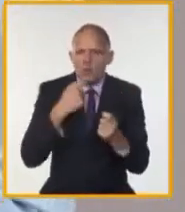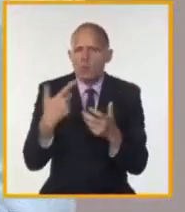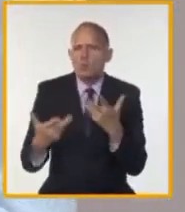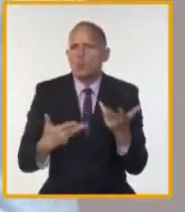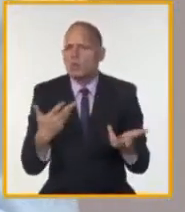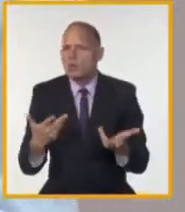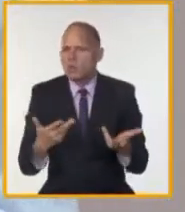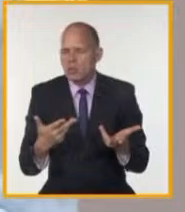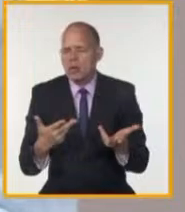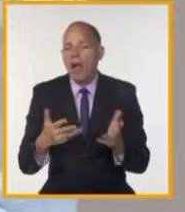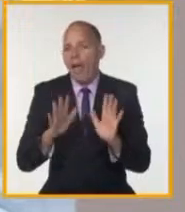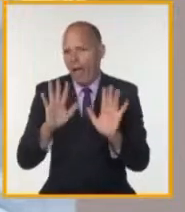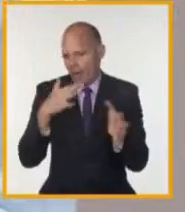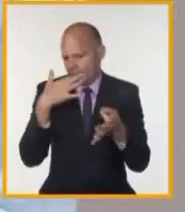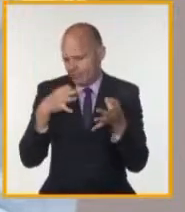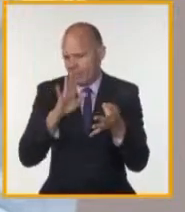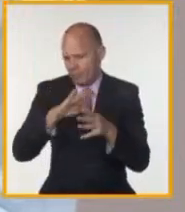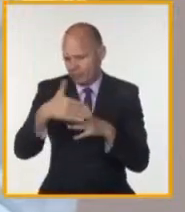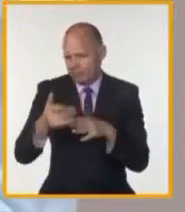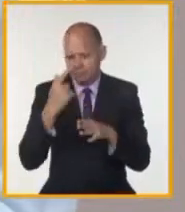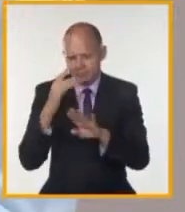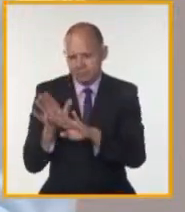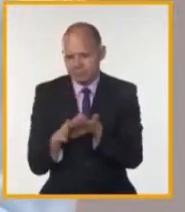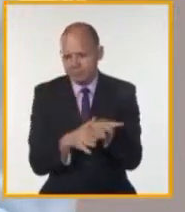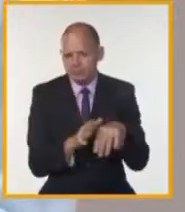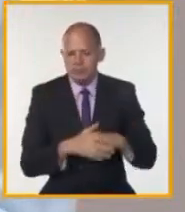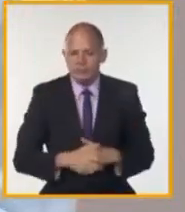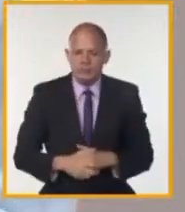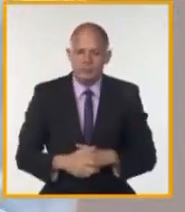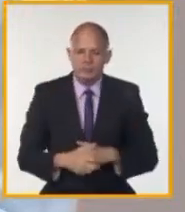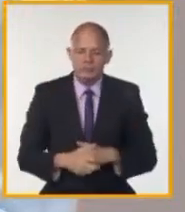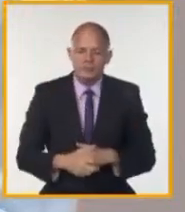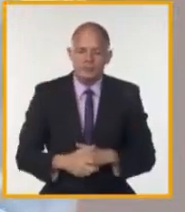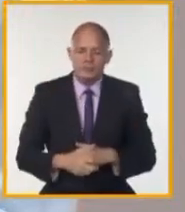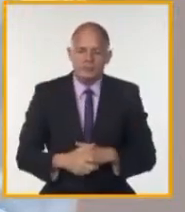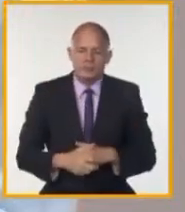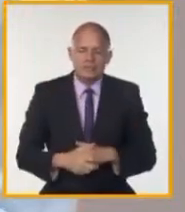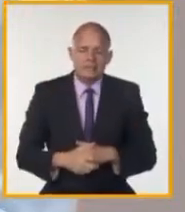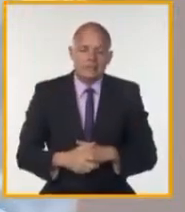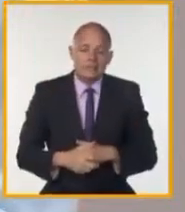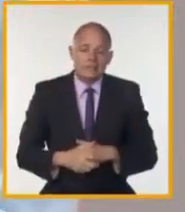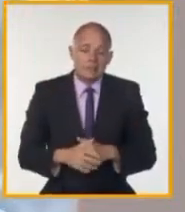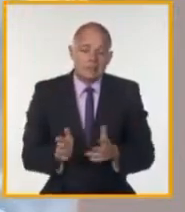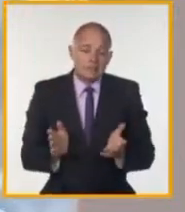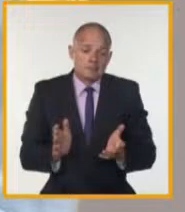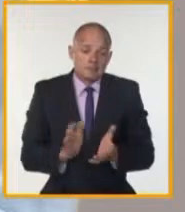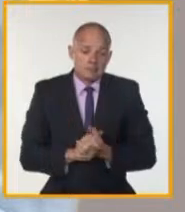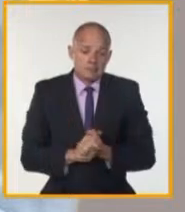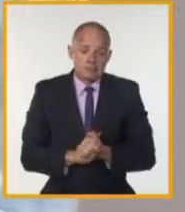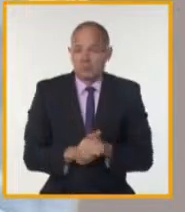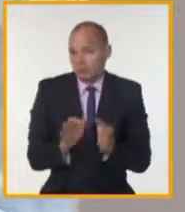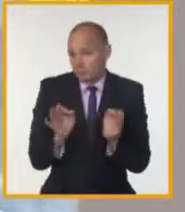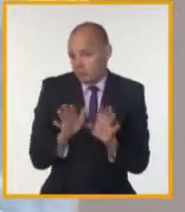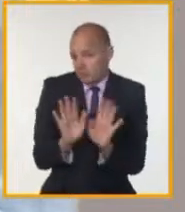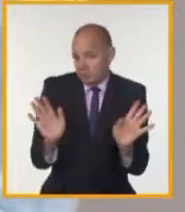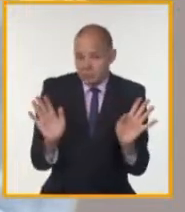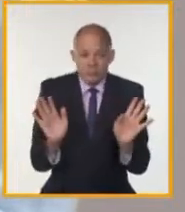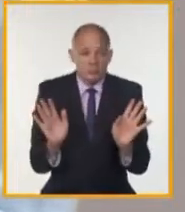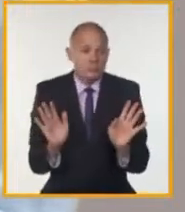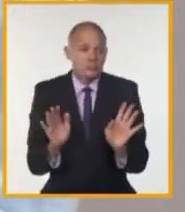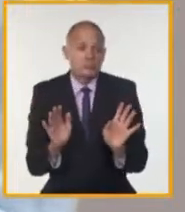tipo, ¿no? Entonces, fuera de ahí, bueno, el propio trabajo que nosotros hacemos de